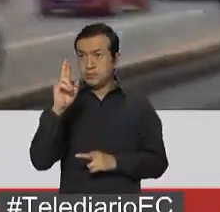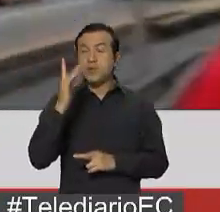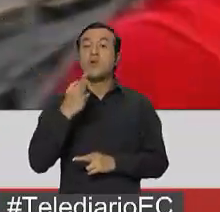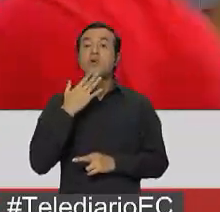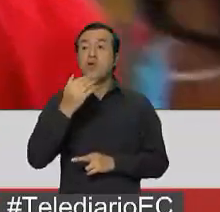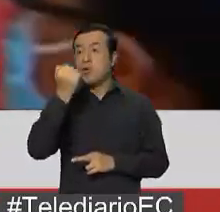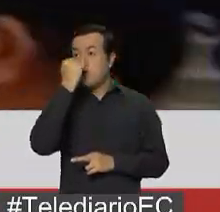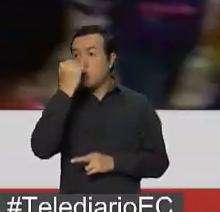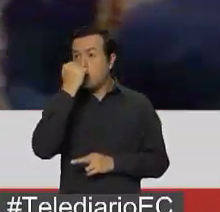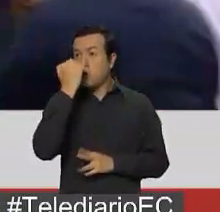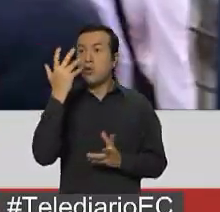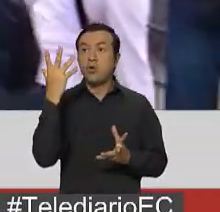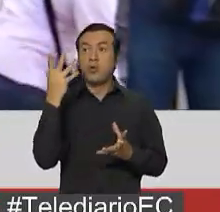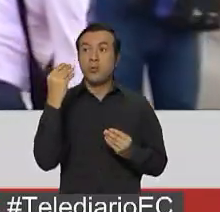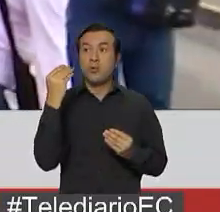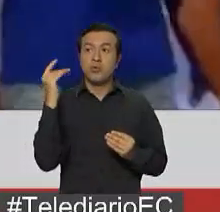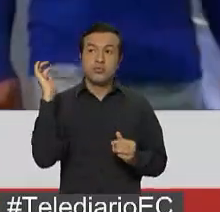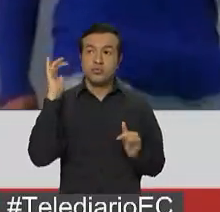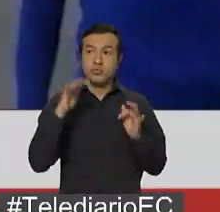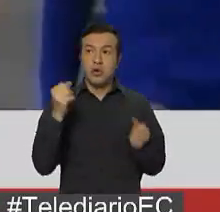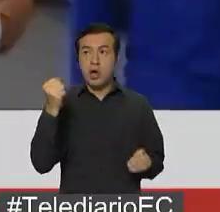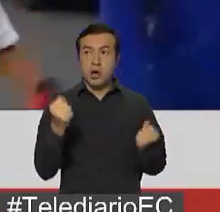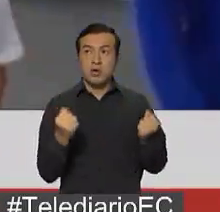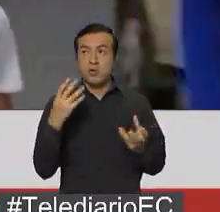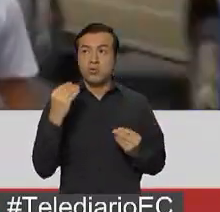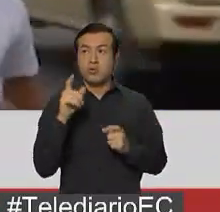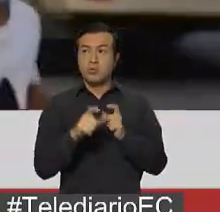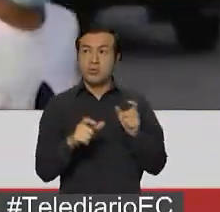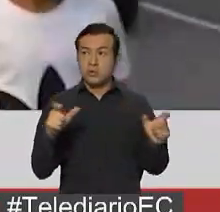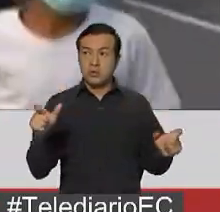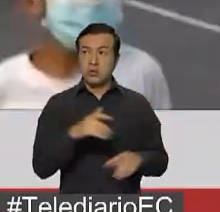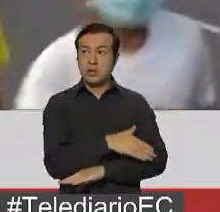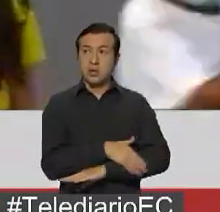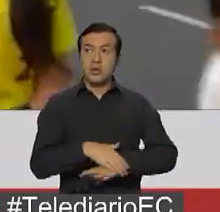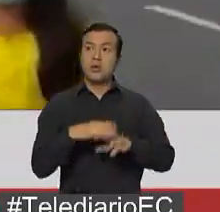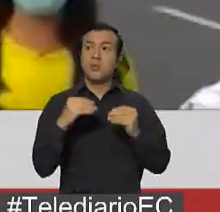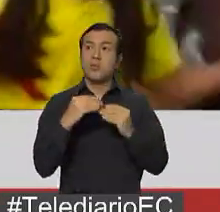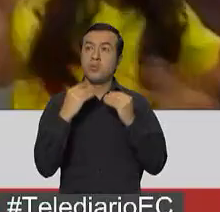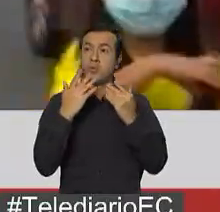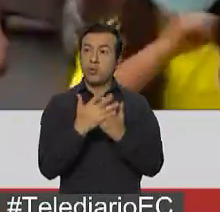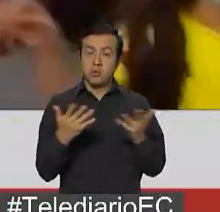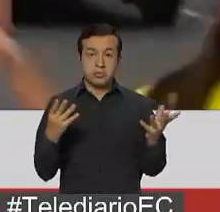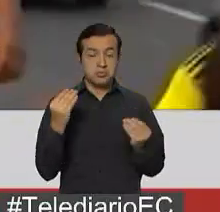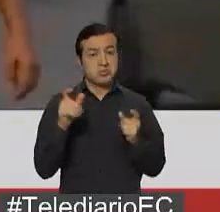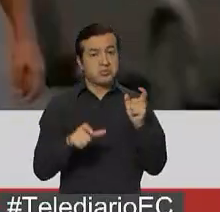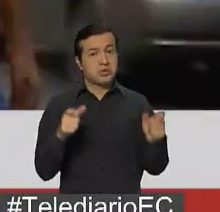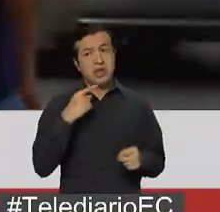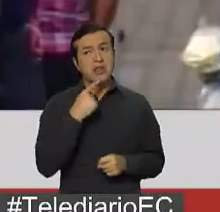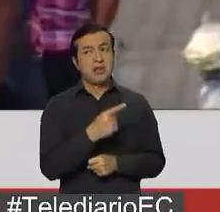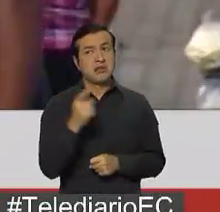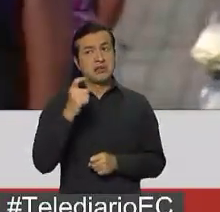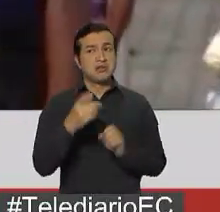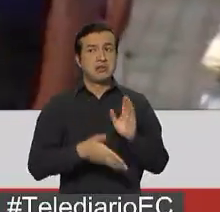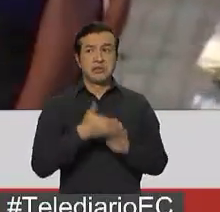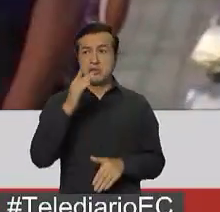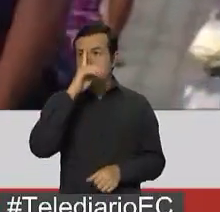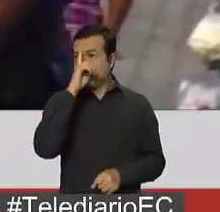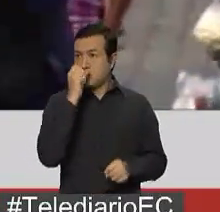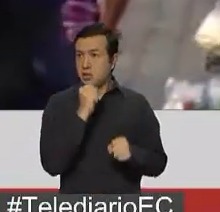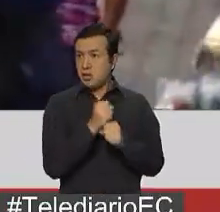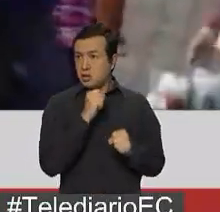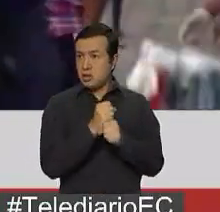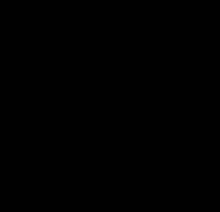semáforo en rojo la presencia de vehículos y personas en las calles fue masiva pues la gente afirmaba que debía trabajar los